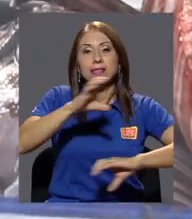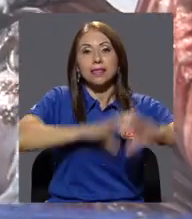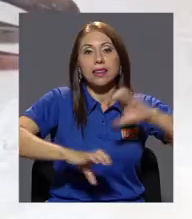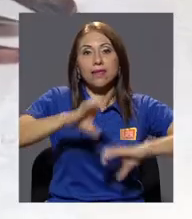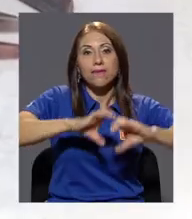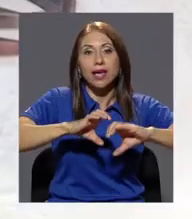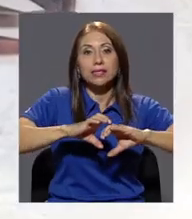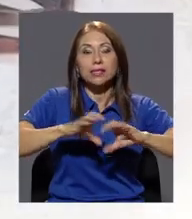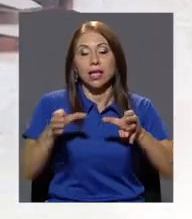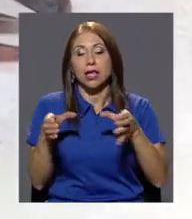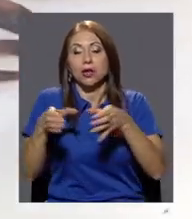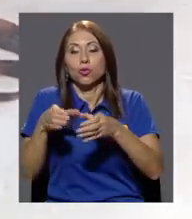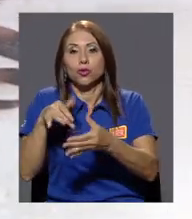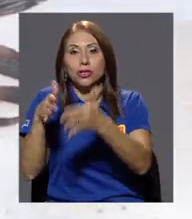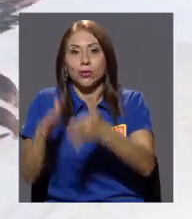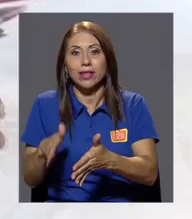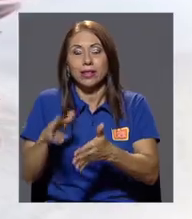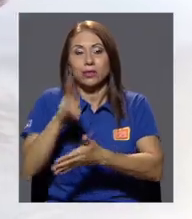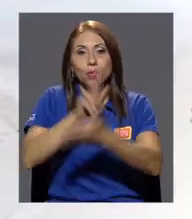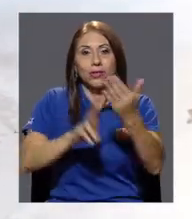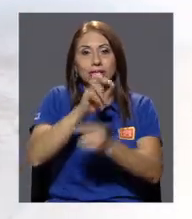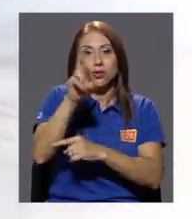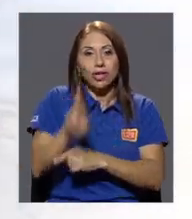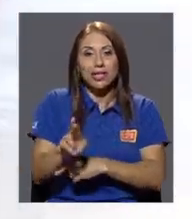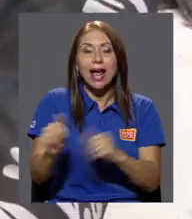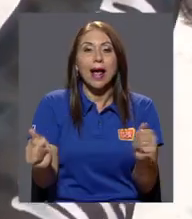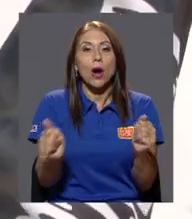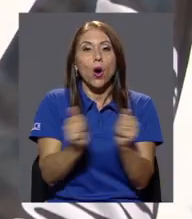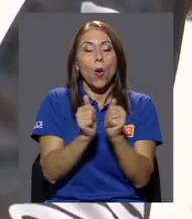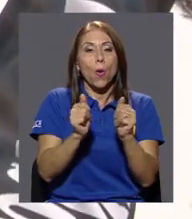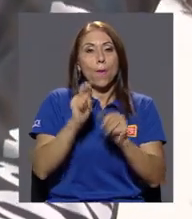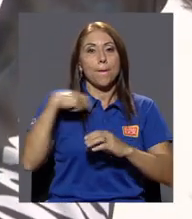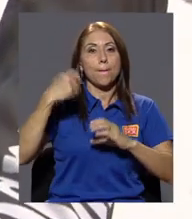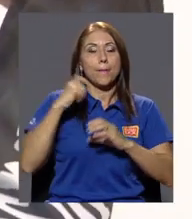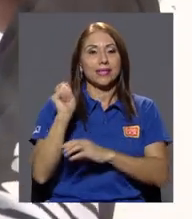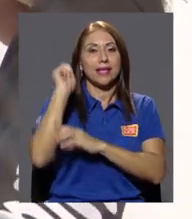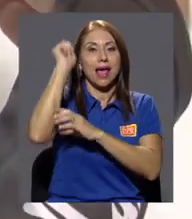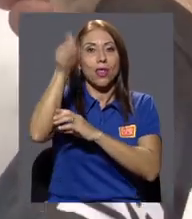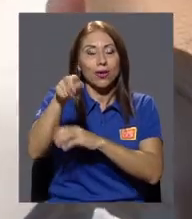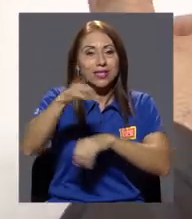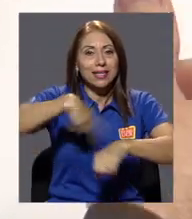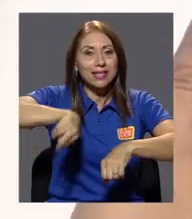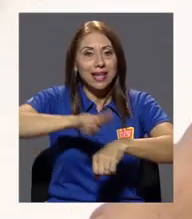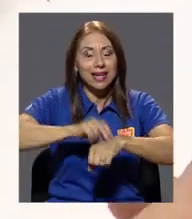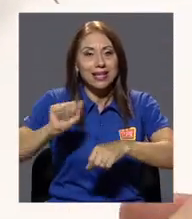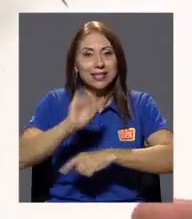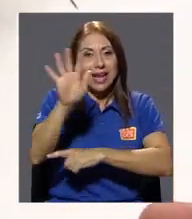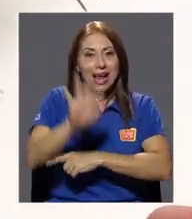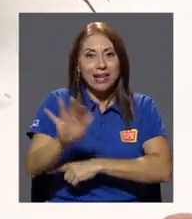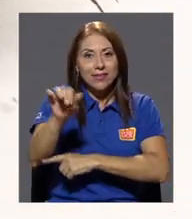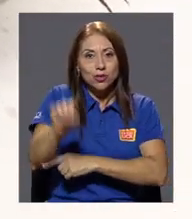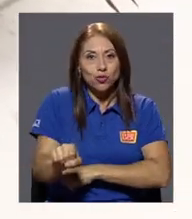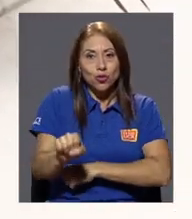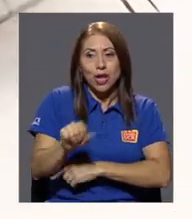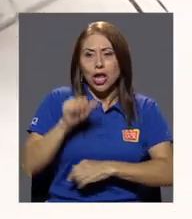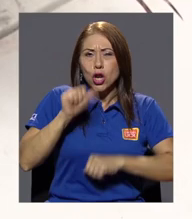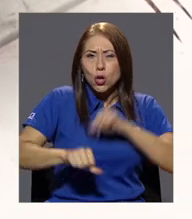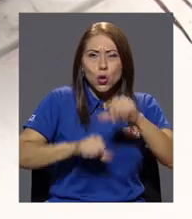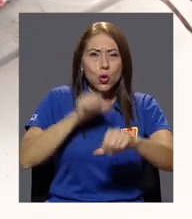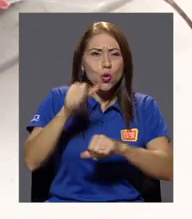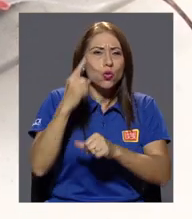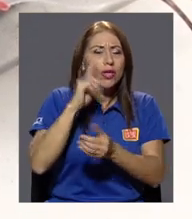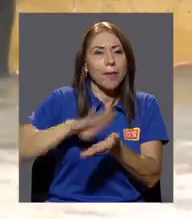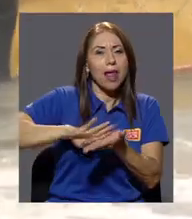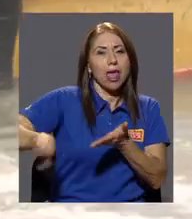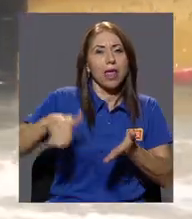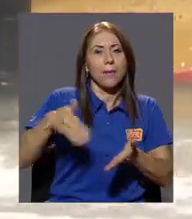y estudiantiles de la Universidad de Costa Rica con los pescadores artesanales del Caribe Sur en su lucha diaria contra el depredador pez